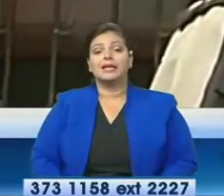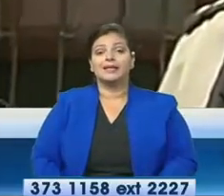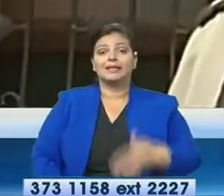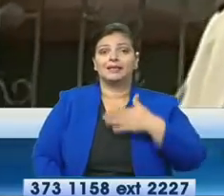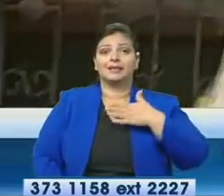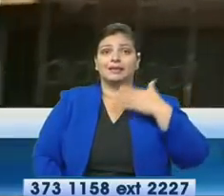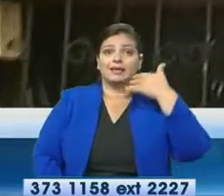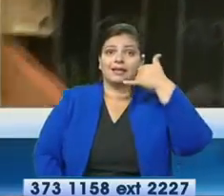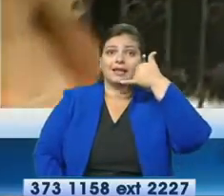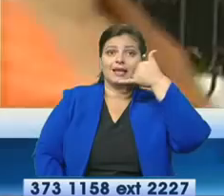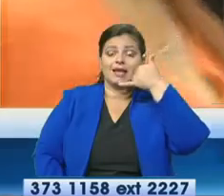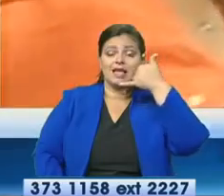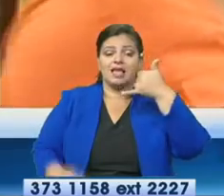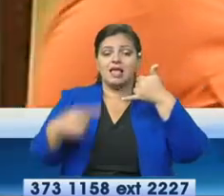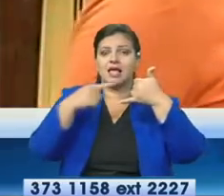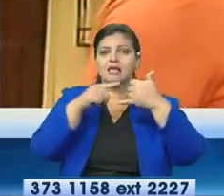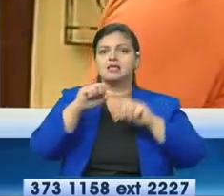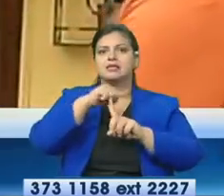pues muchas de las ocasiones